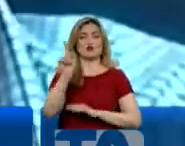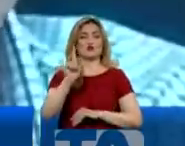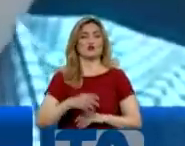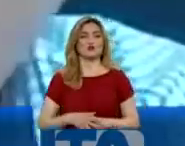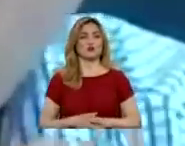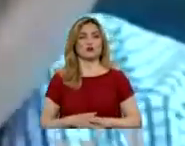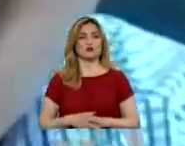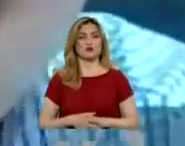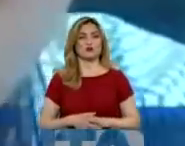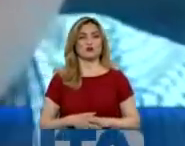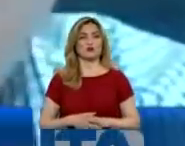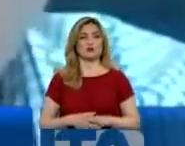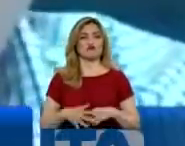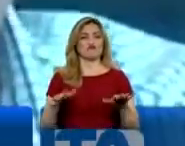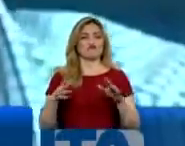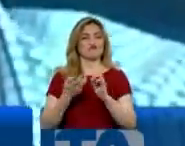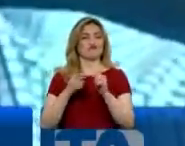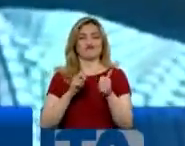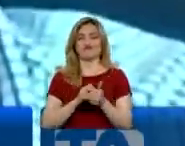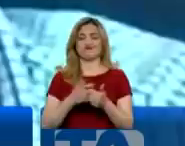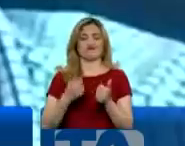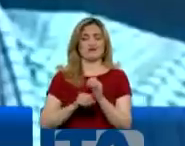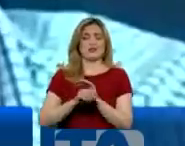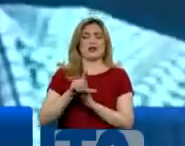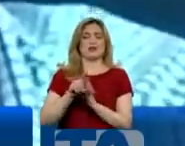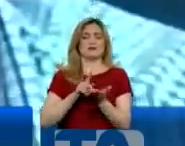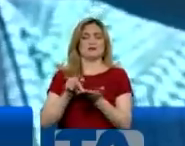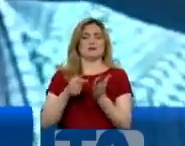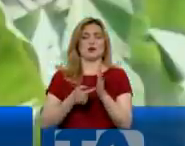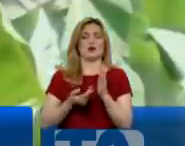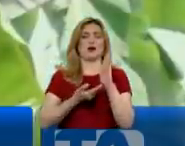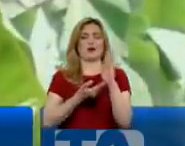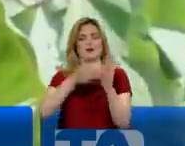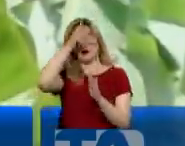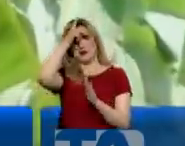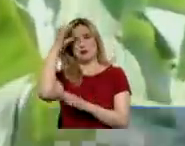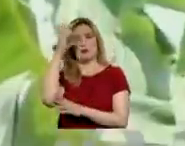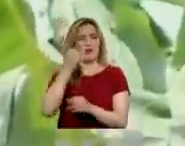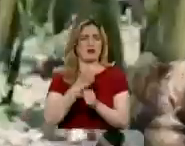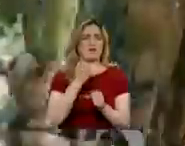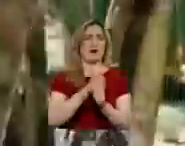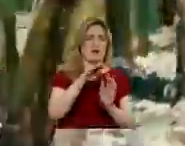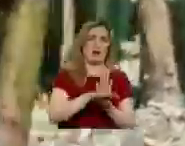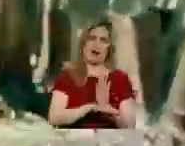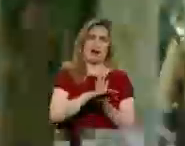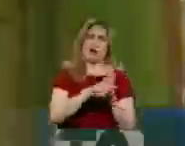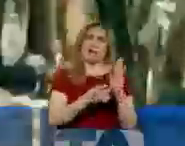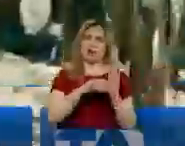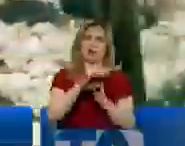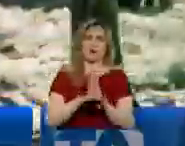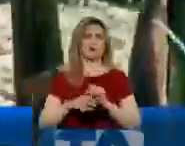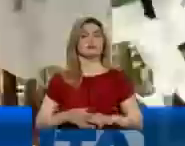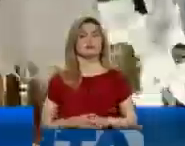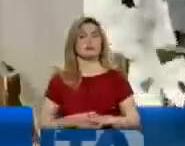arancelaria legal y que nuestro vecino me están trabajando el proceso de regularización para pequeños y